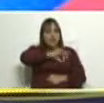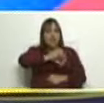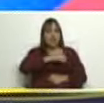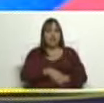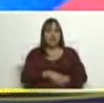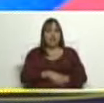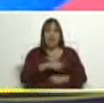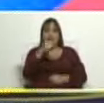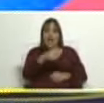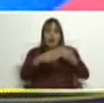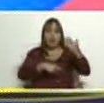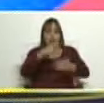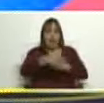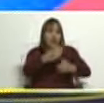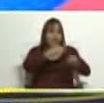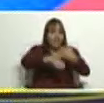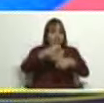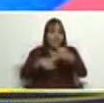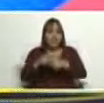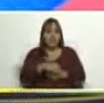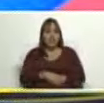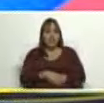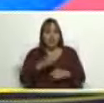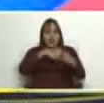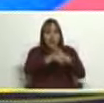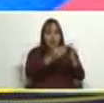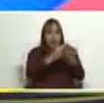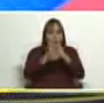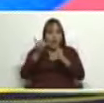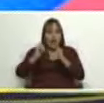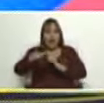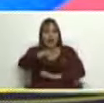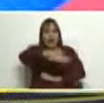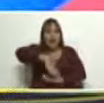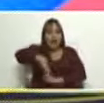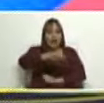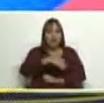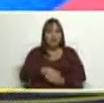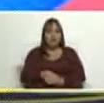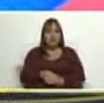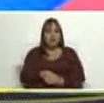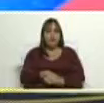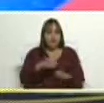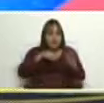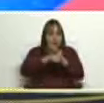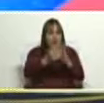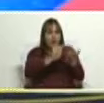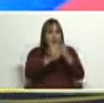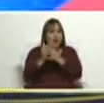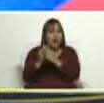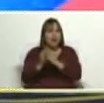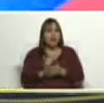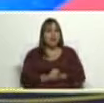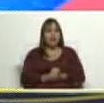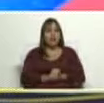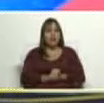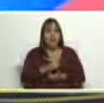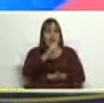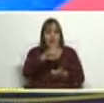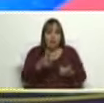este programa de las bodegas que están en el campo, que están en el barrio adentro, justamente nos va a